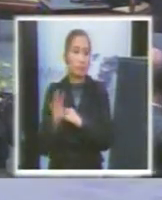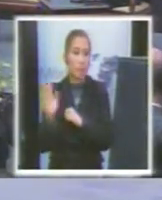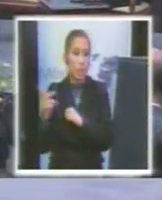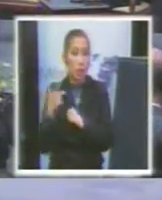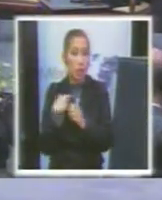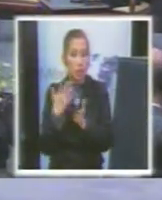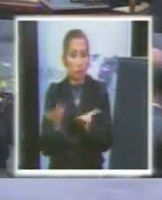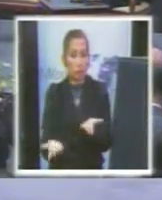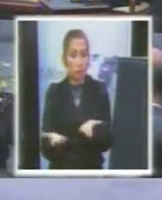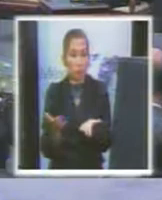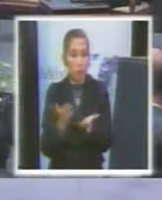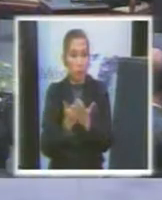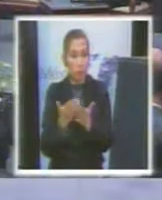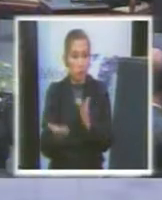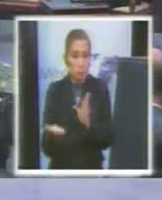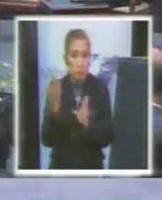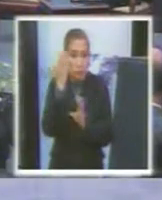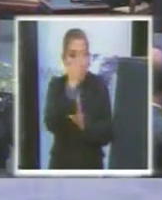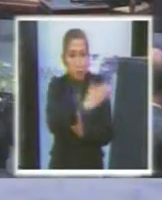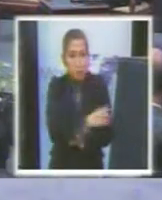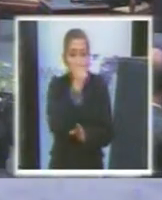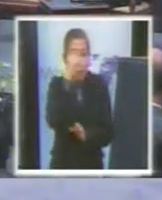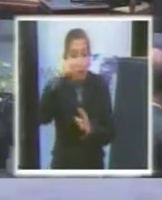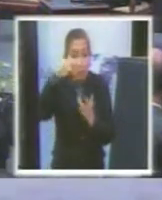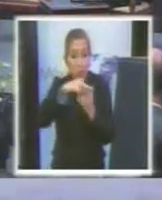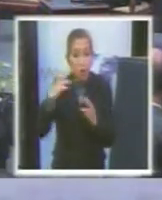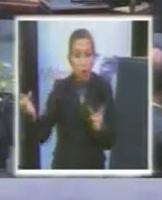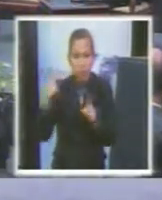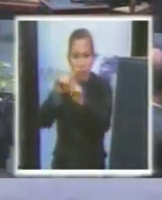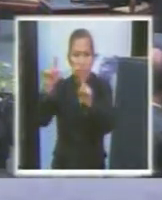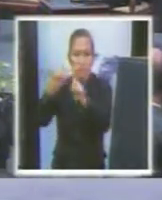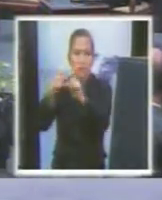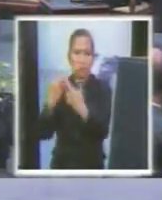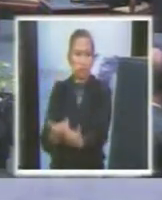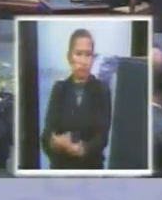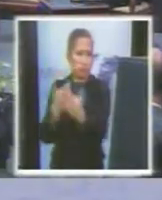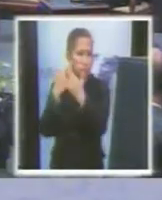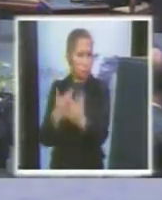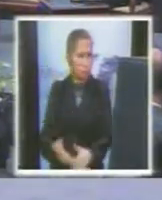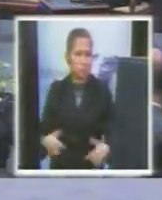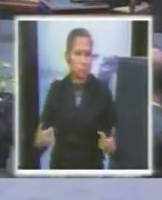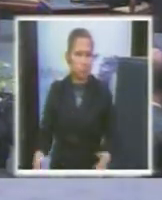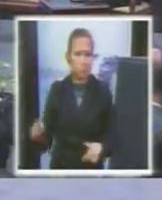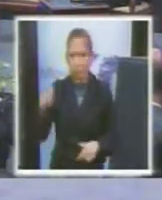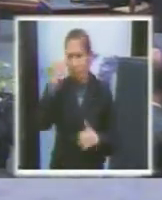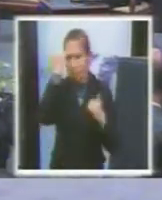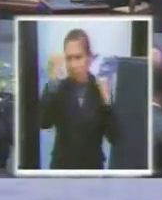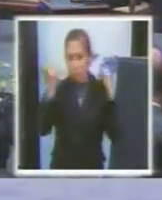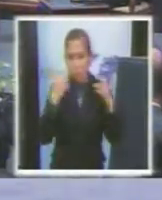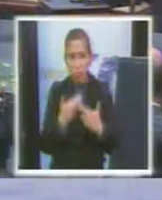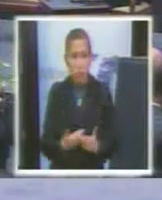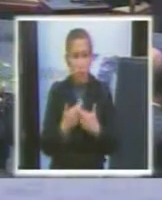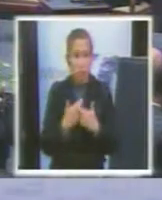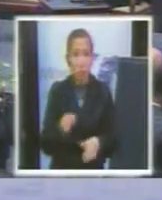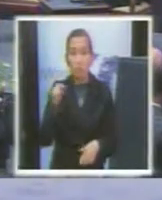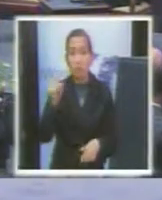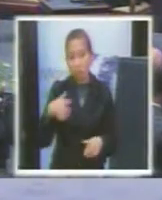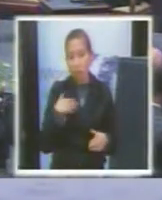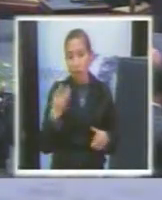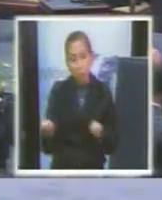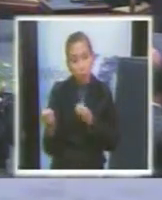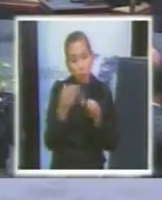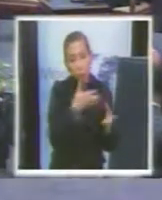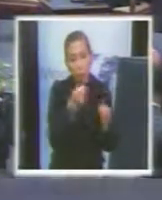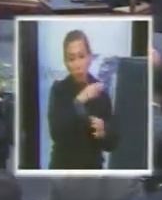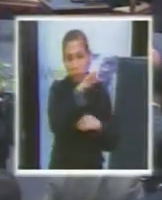se, por definición, una región plural, rica e intensa en ideas, nos enriquece a